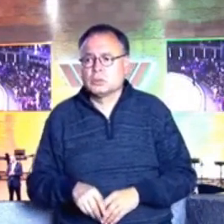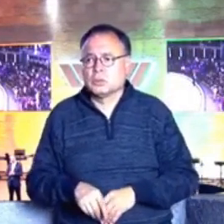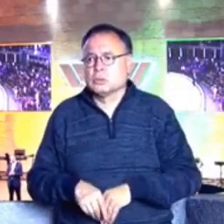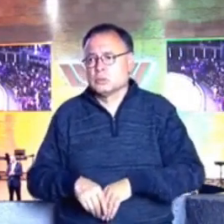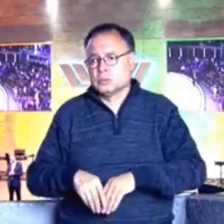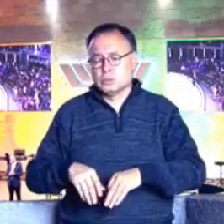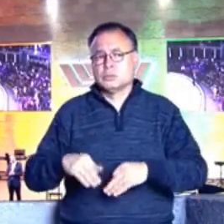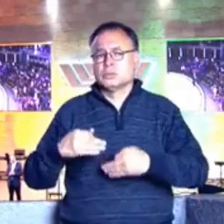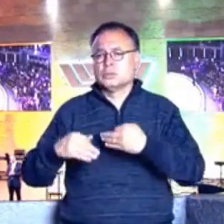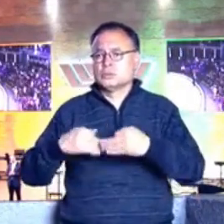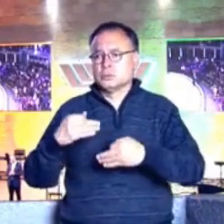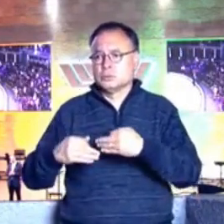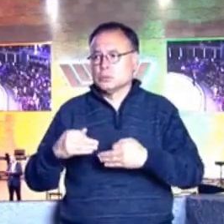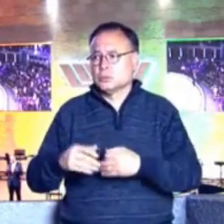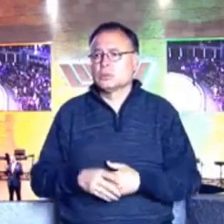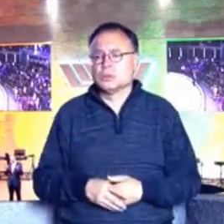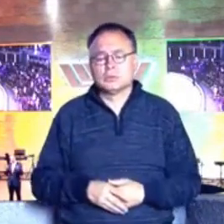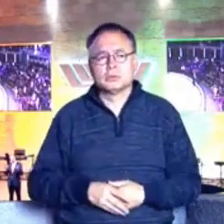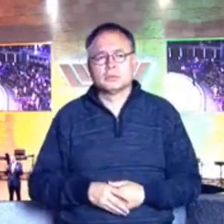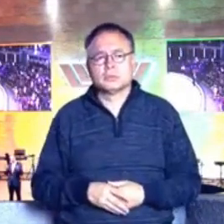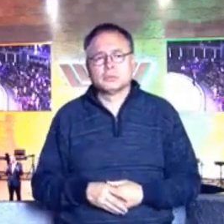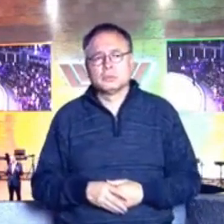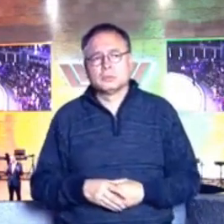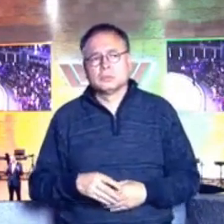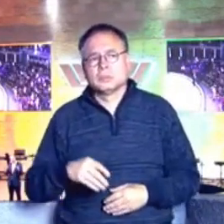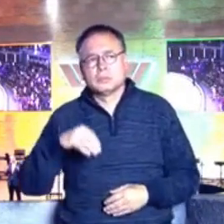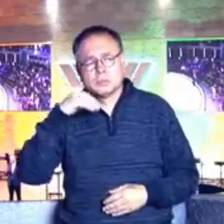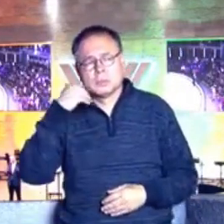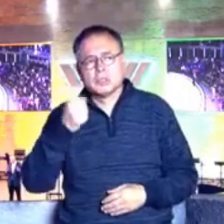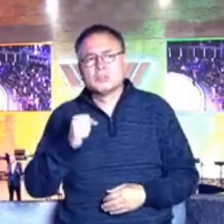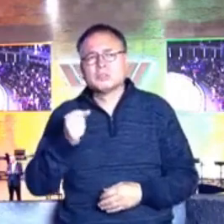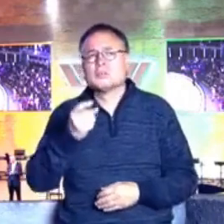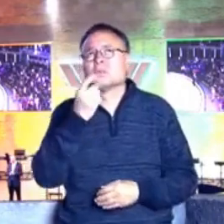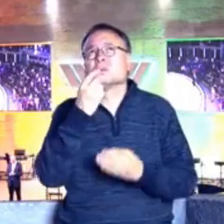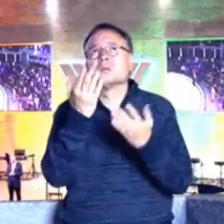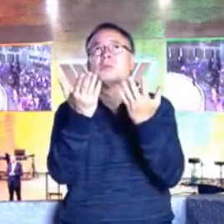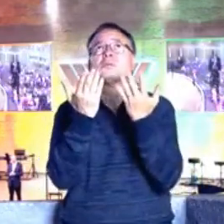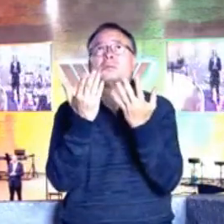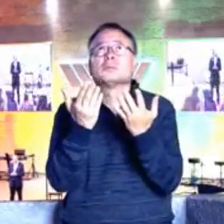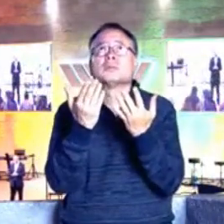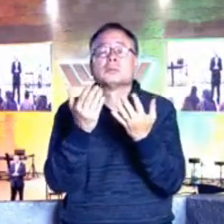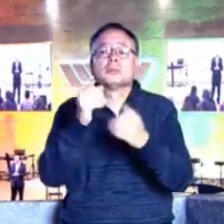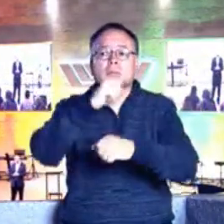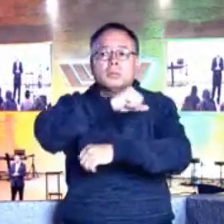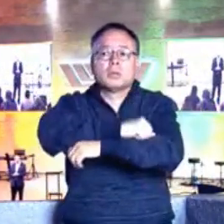dediques y decile señor Abre las ventanas de los